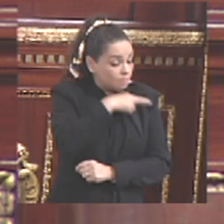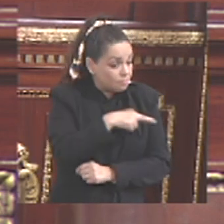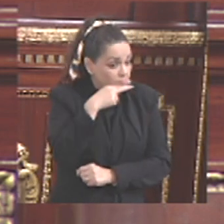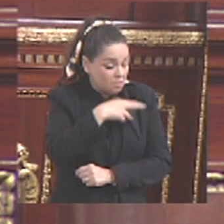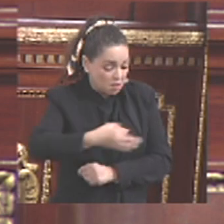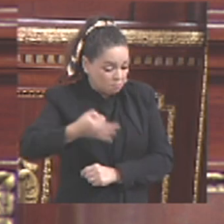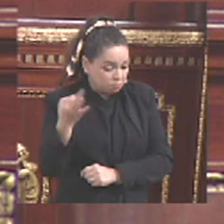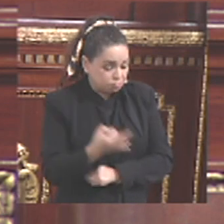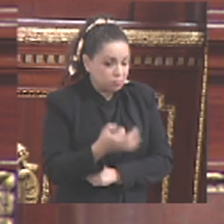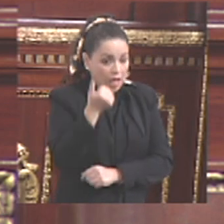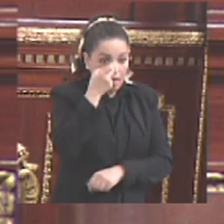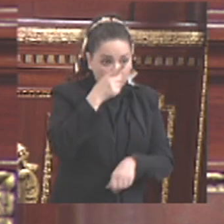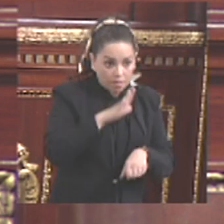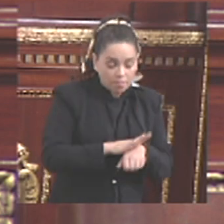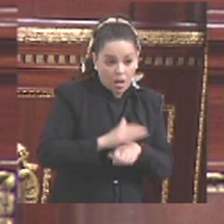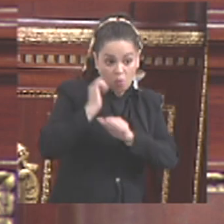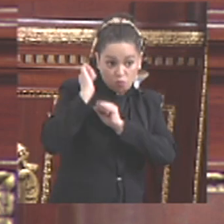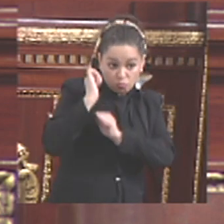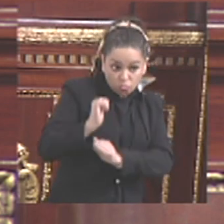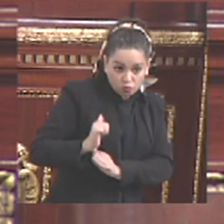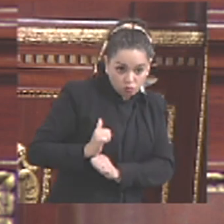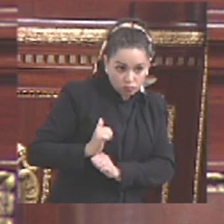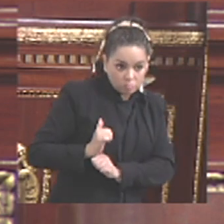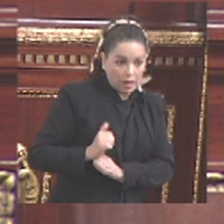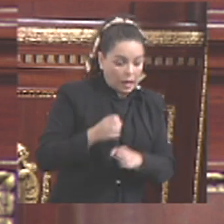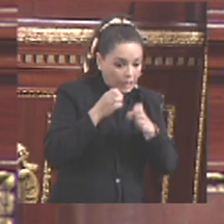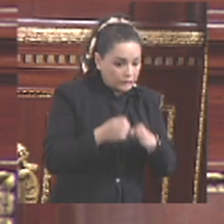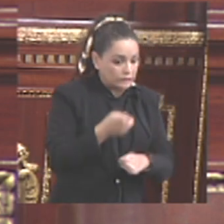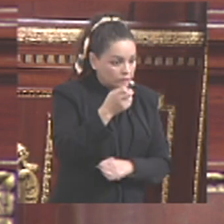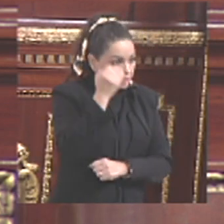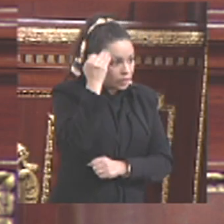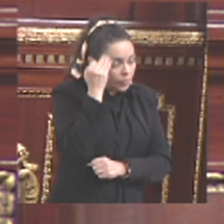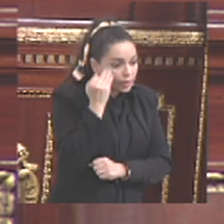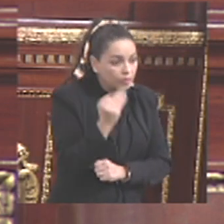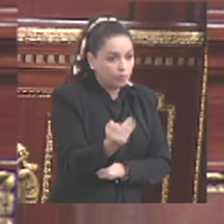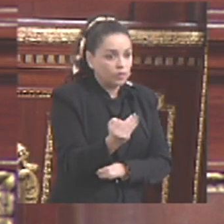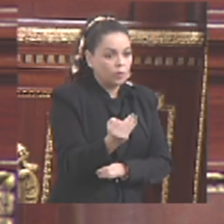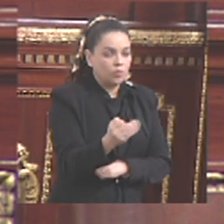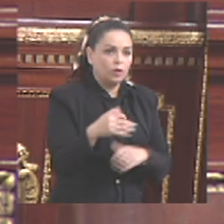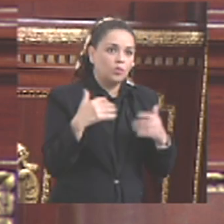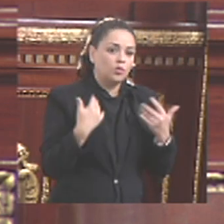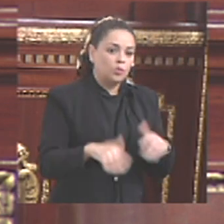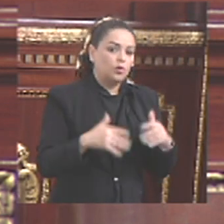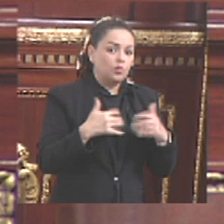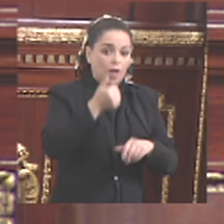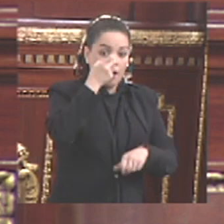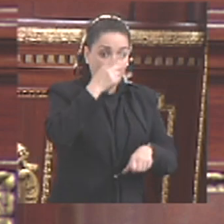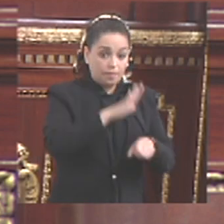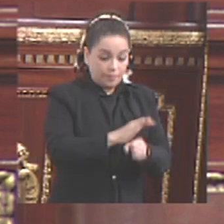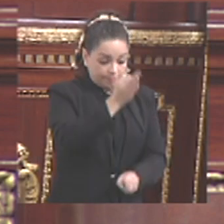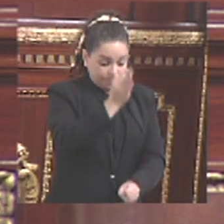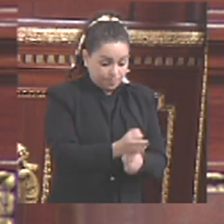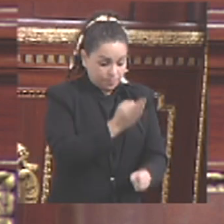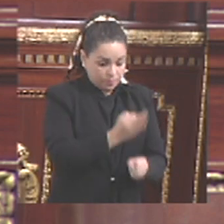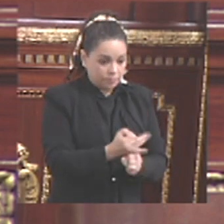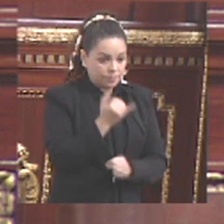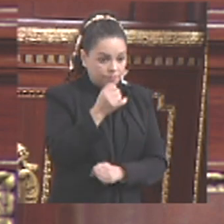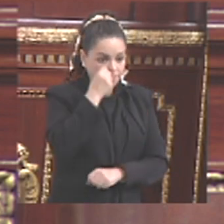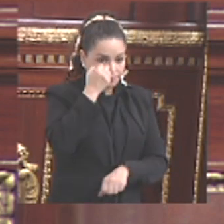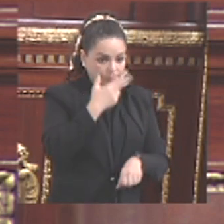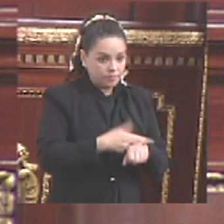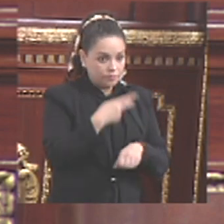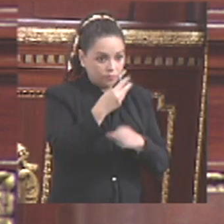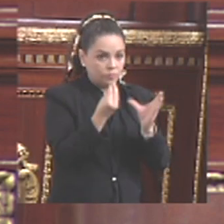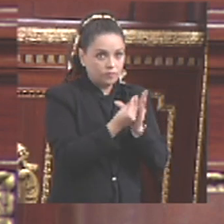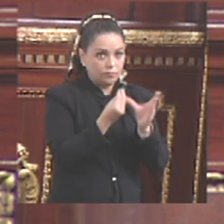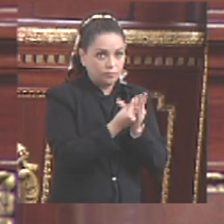autoridades y administraciones que estaban en ese momento han traído consigo que la actual administración y nuestra secretaria de Gestión Integral